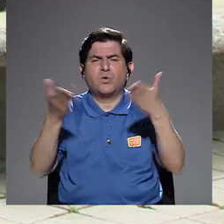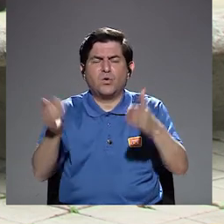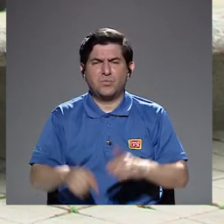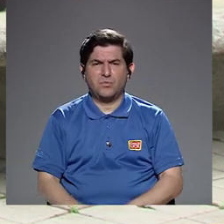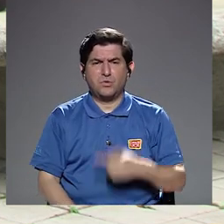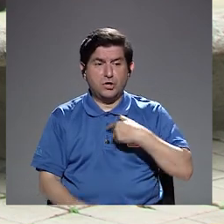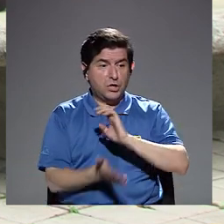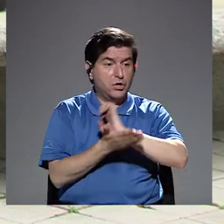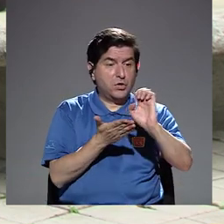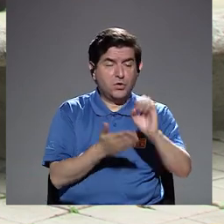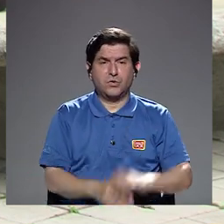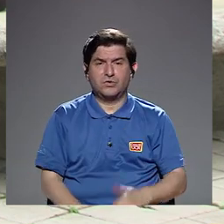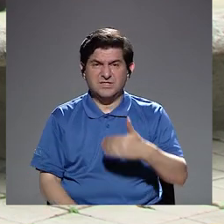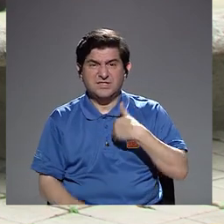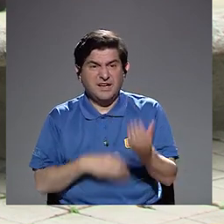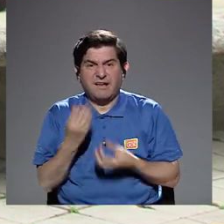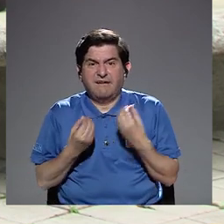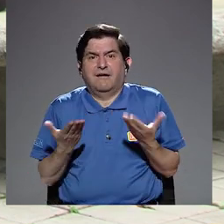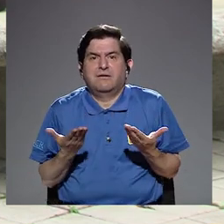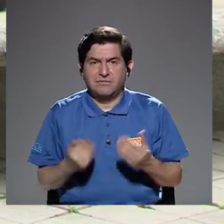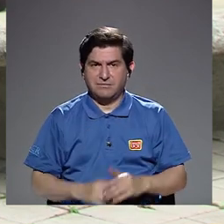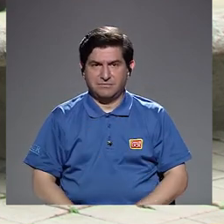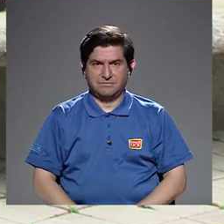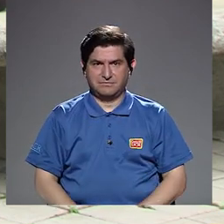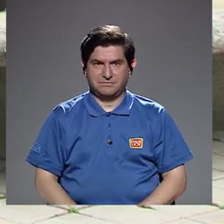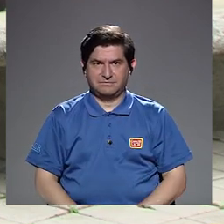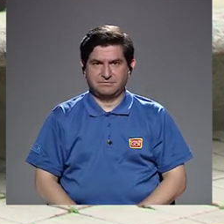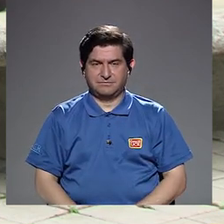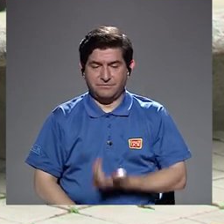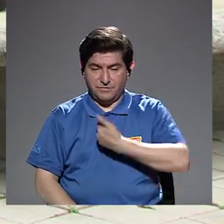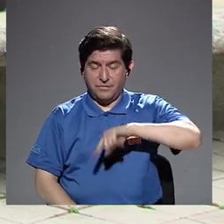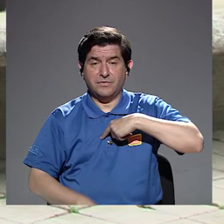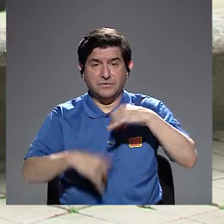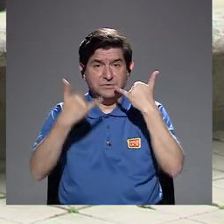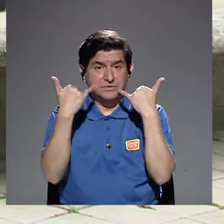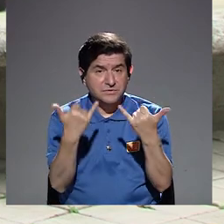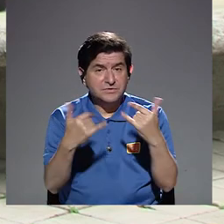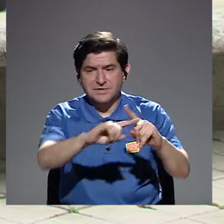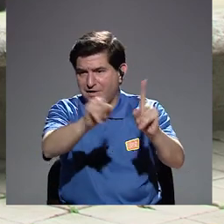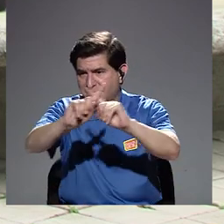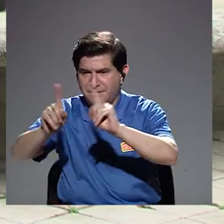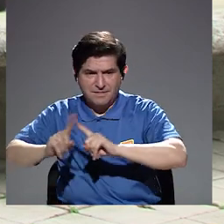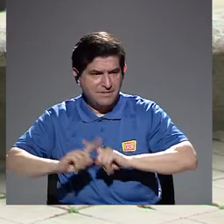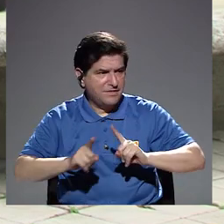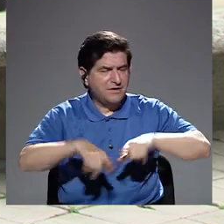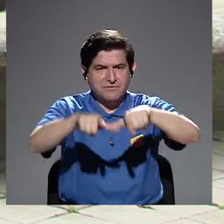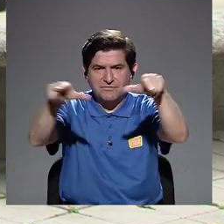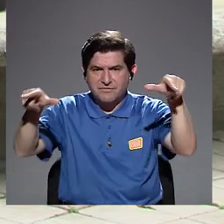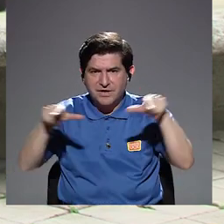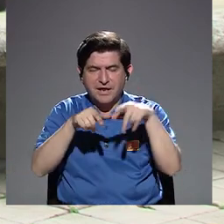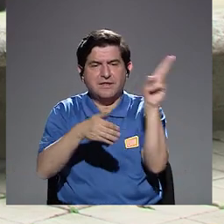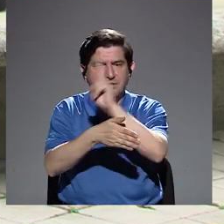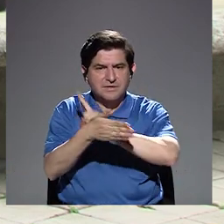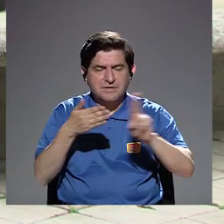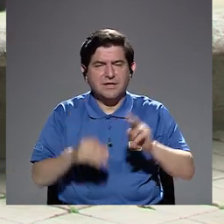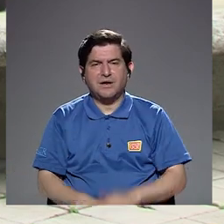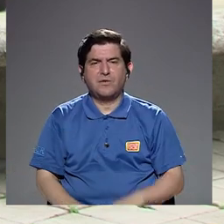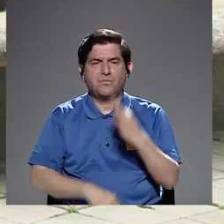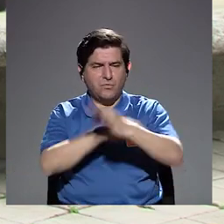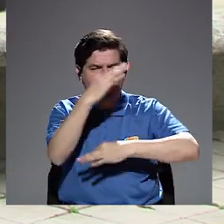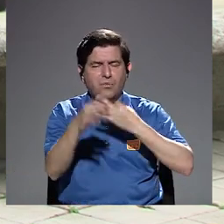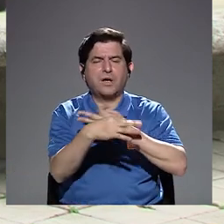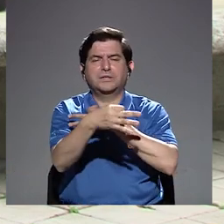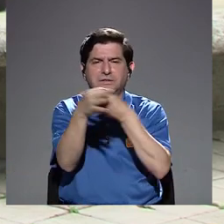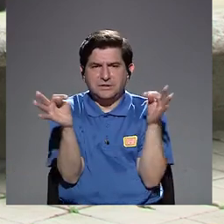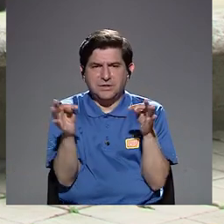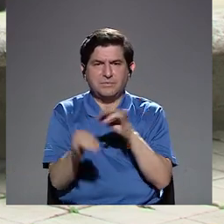cómo lo puedo prevenir, si lo tengo, ¿qué hago? Entonces, hemos querido llegar a diferentes lugares de la U, hacer ciertos